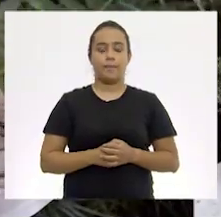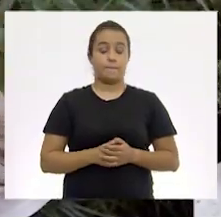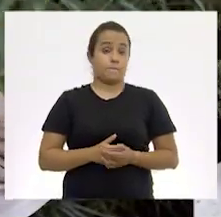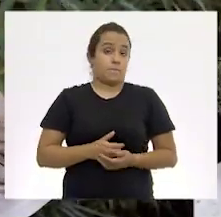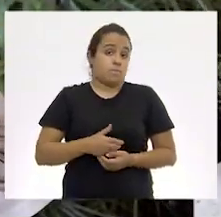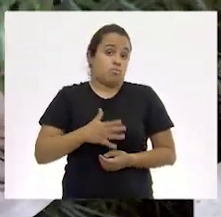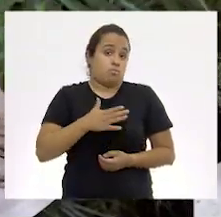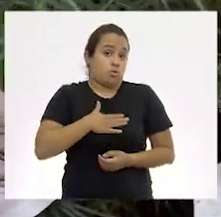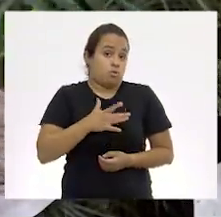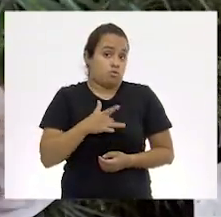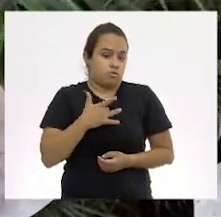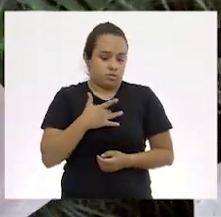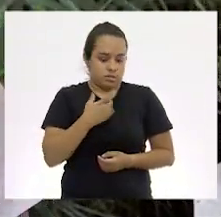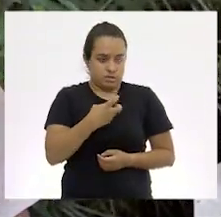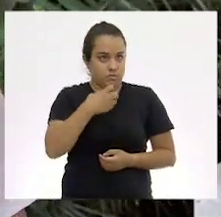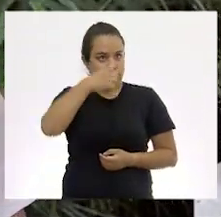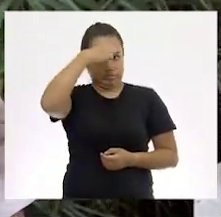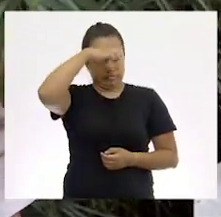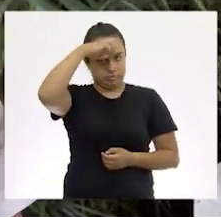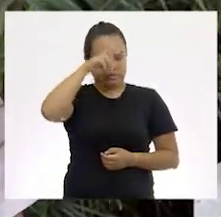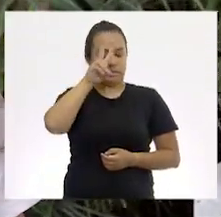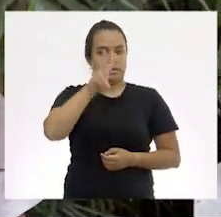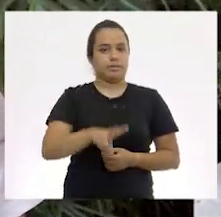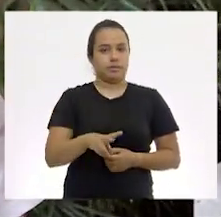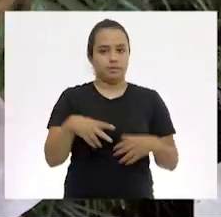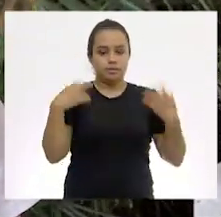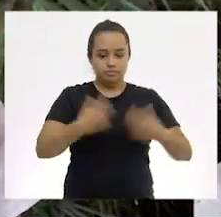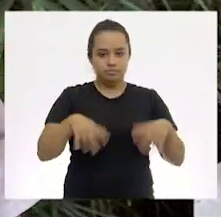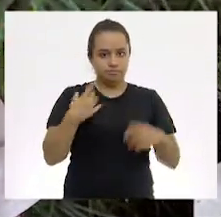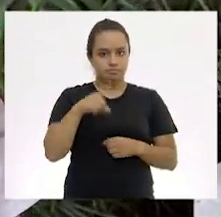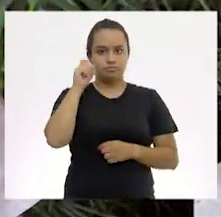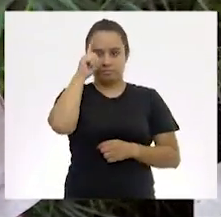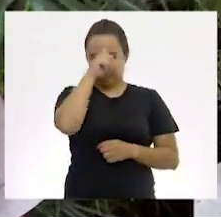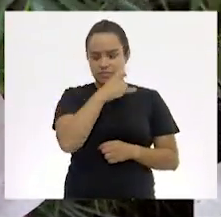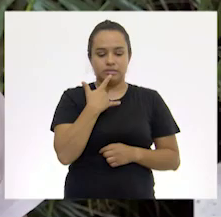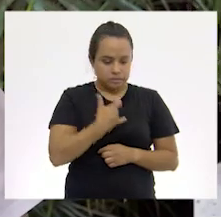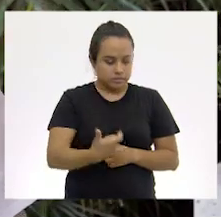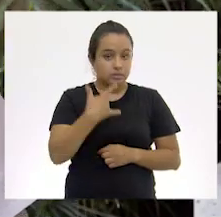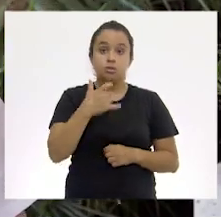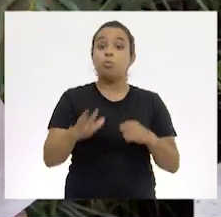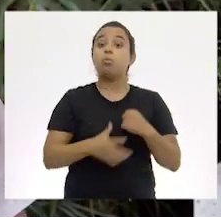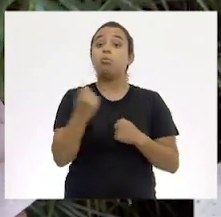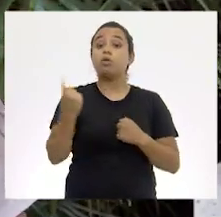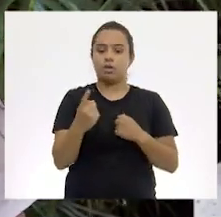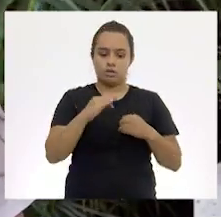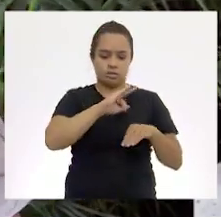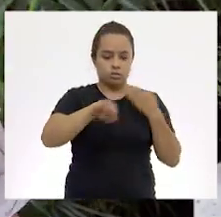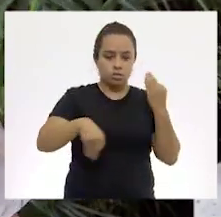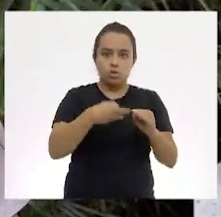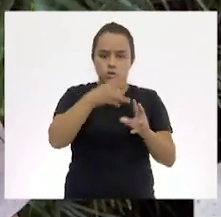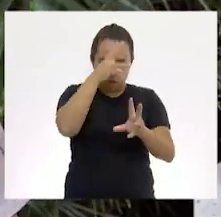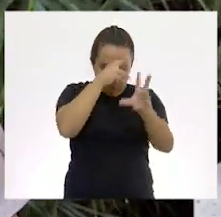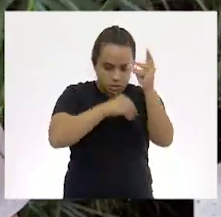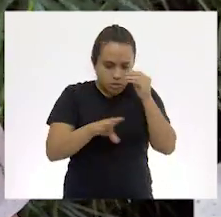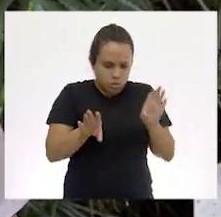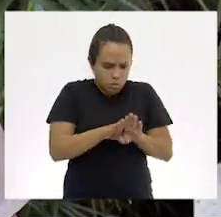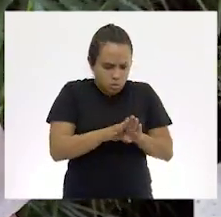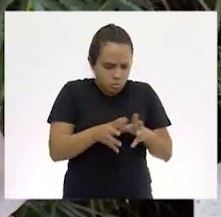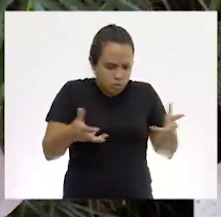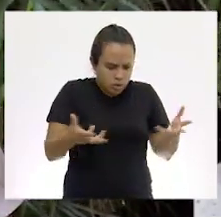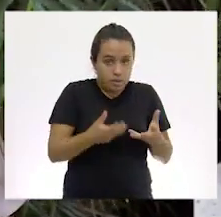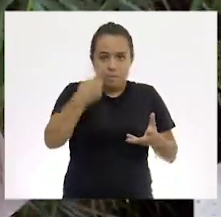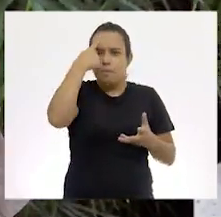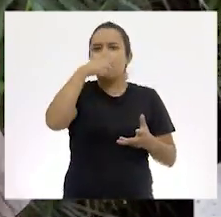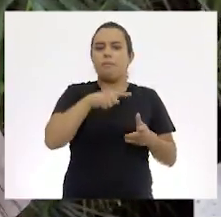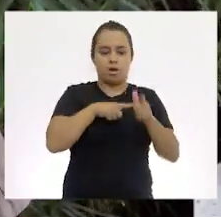Siento que esta experiencia ha sido un reto, un desafío, ya que todos hemos tenido que aprender a trabajar para